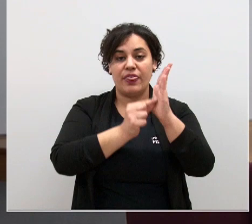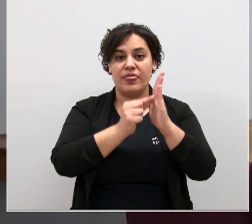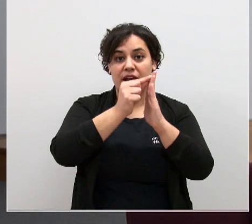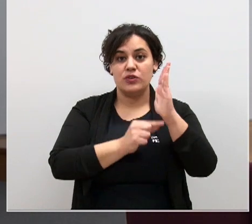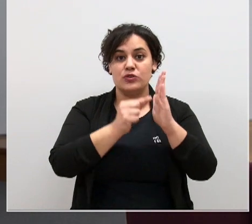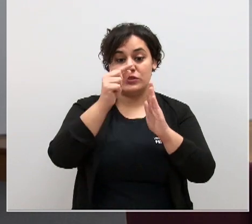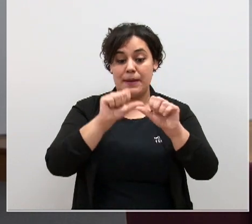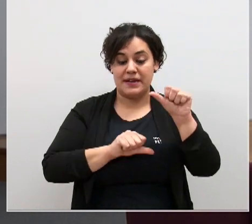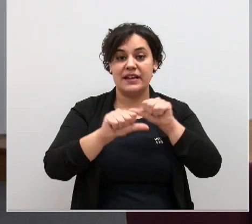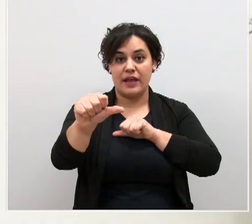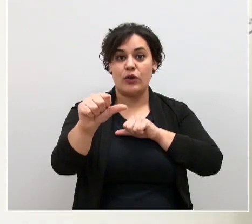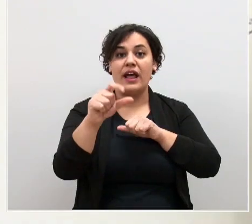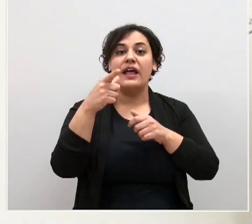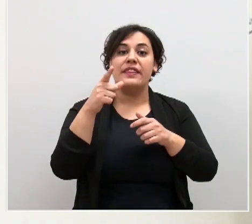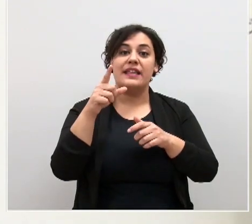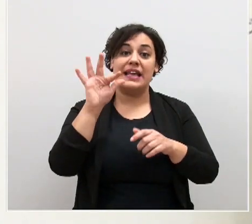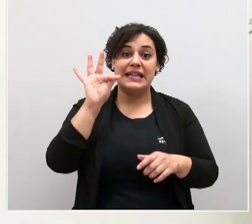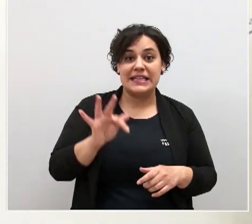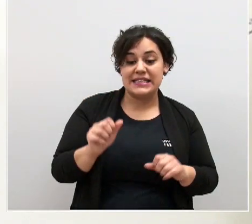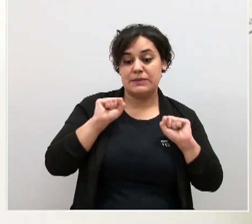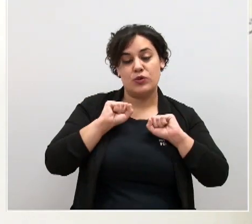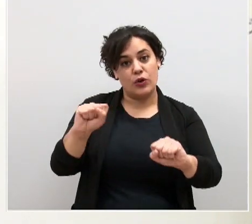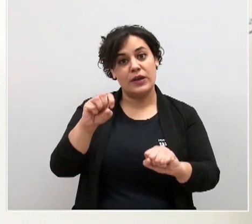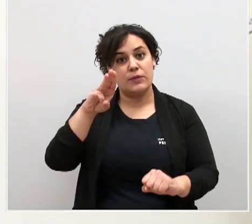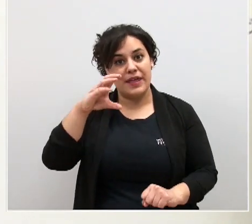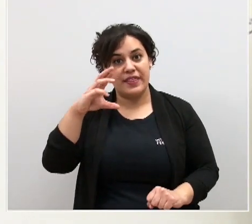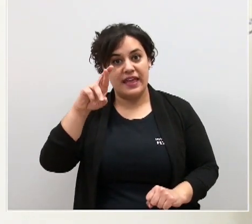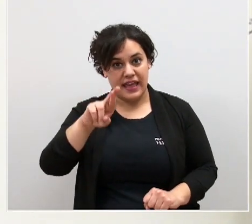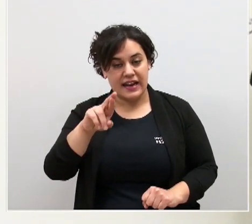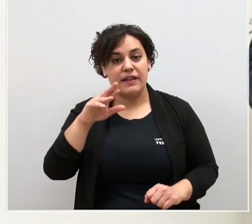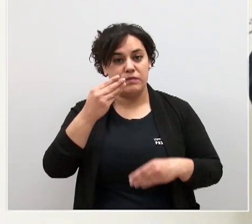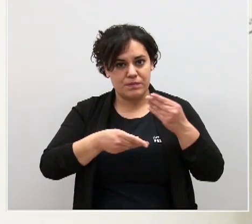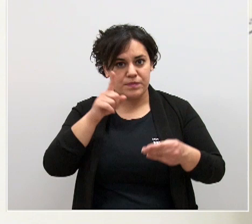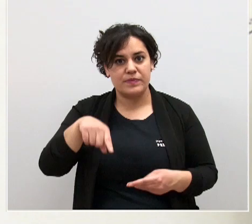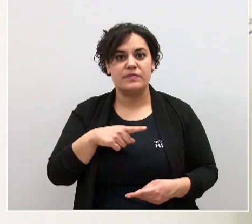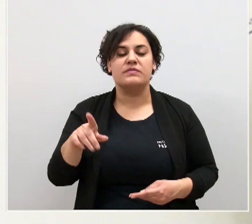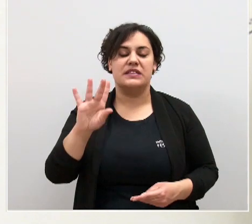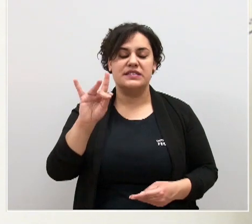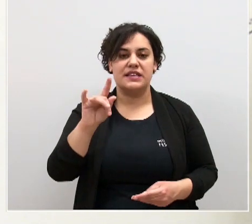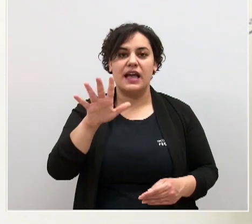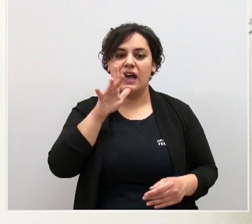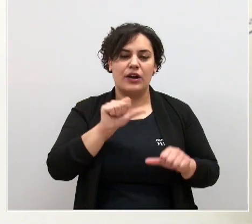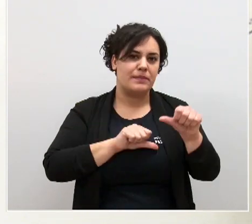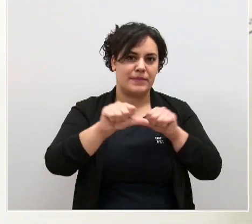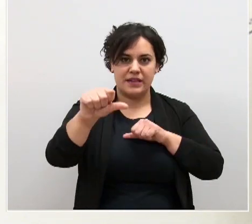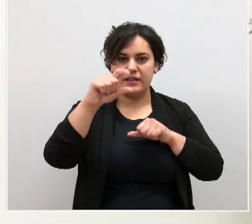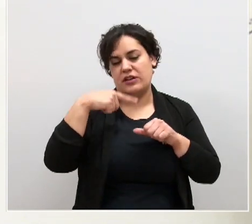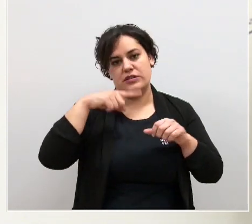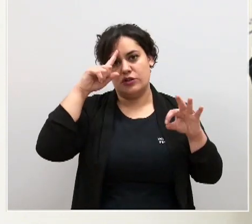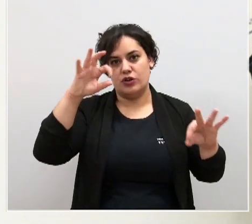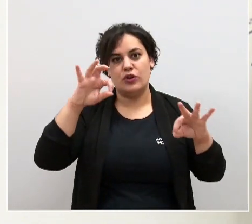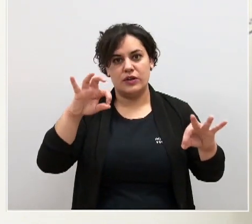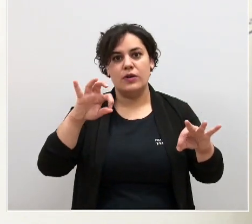PCR a partir de ahora? Sí, eso lo pidió el otro día el Ministerio, me parece totalmente coherente y yo creo que hay que separarlos por completo. Miden